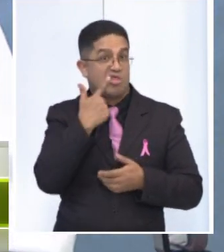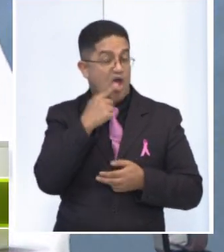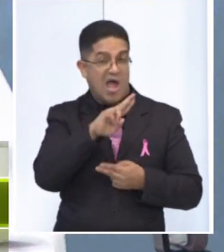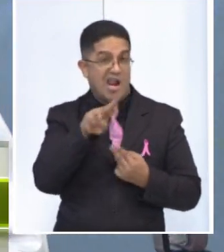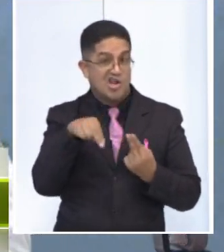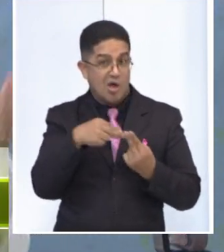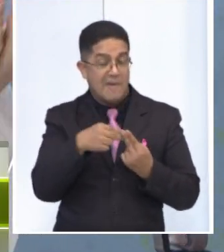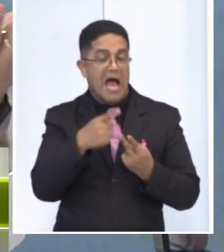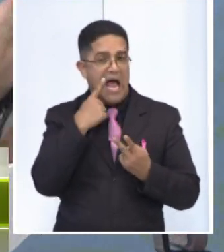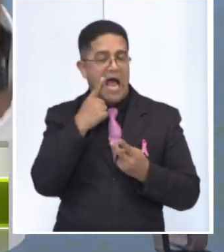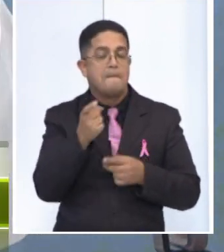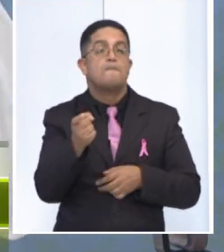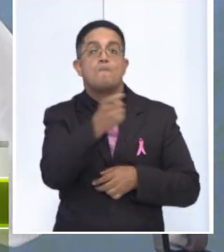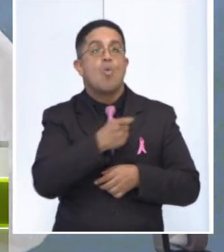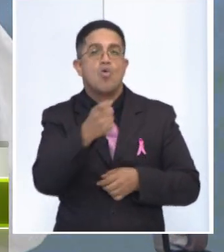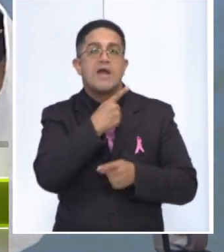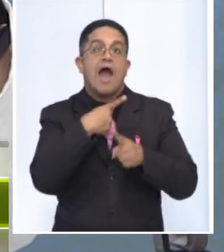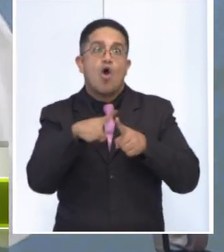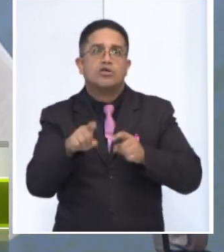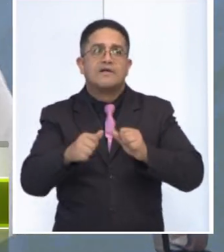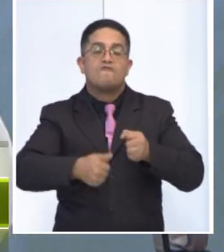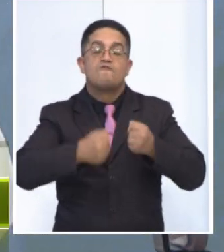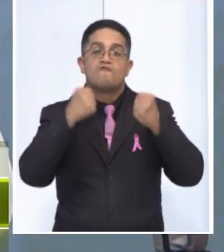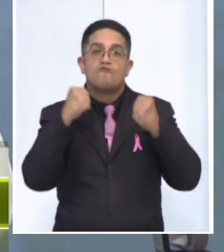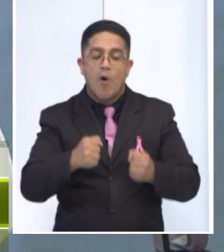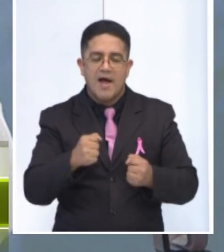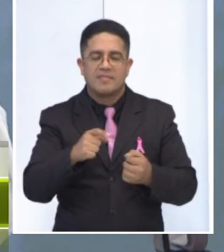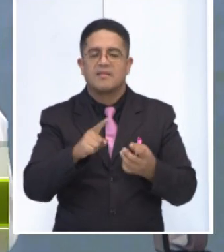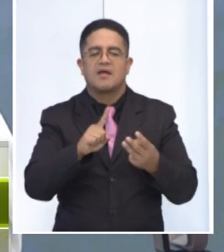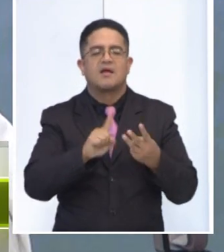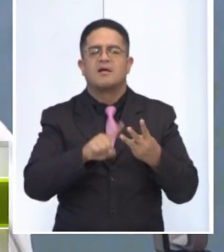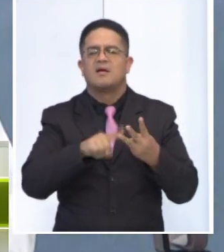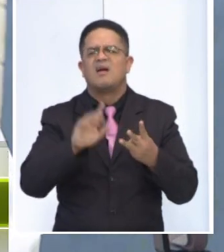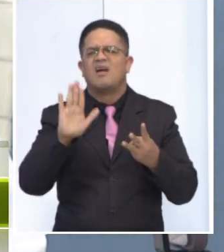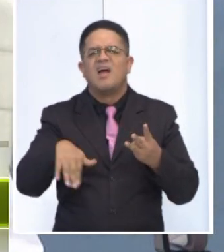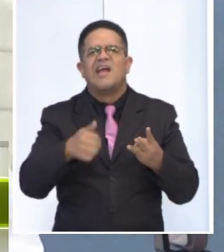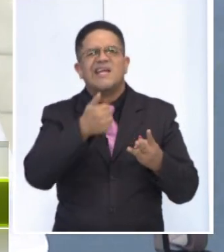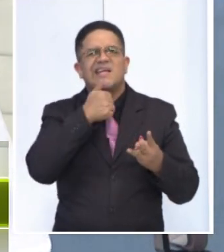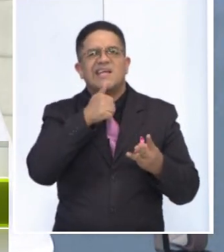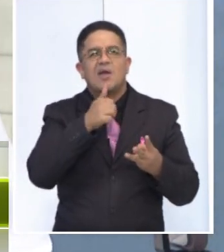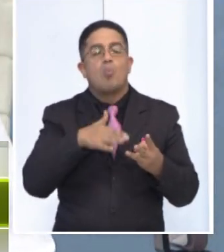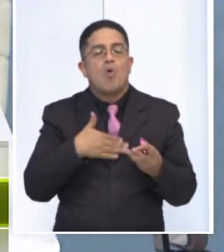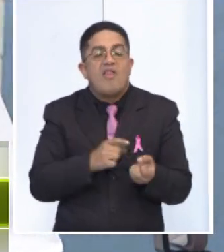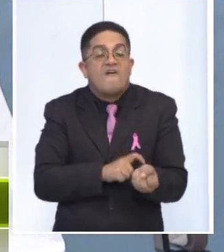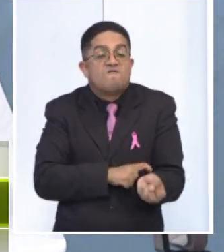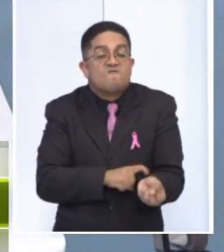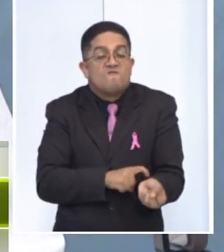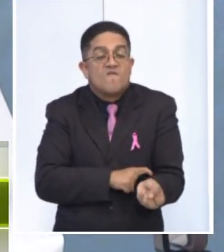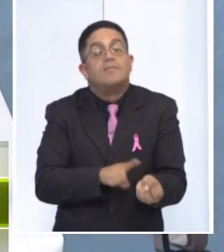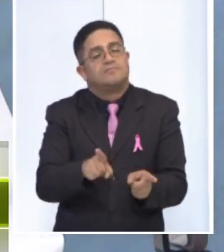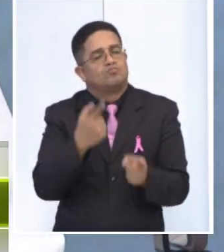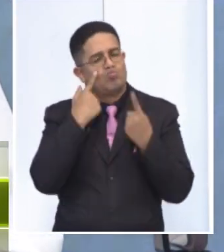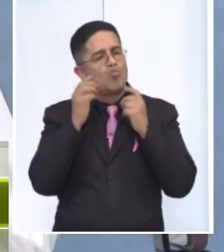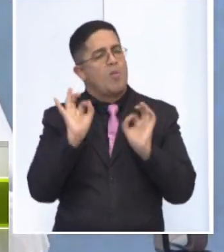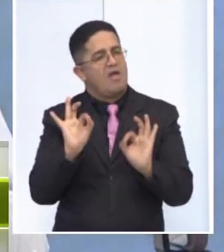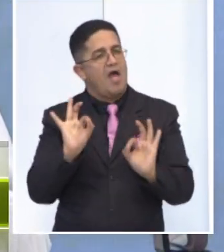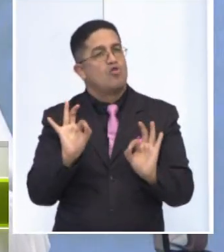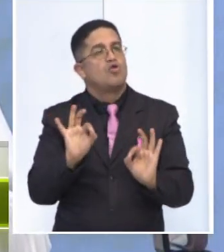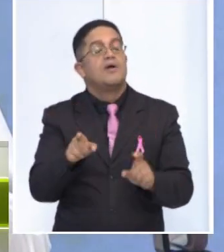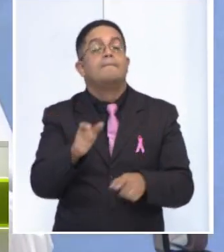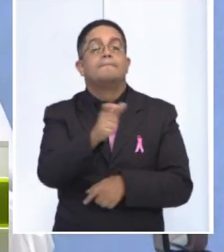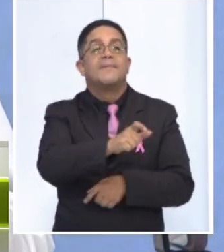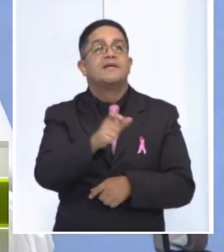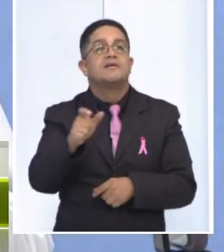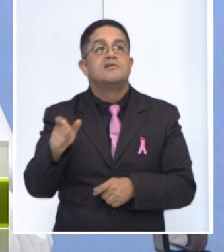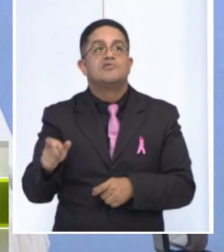una droga mucho más potente como el fentanilo. Y por último, ¿quiénes son las personas que pueden hacerse adictos? Y hay que tener mucho cuidado acá. Son personas